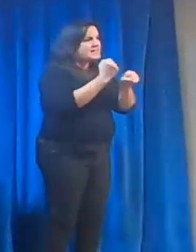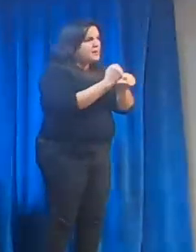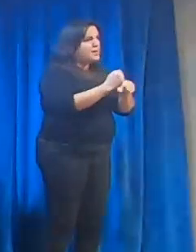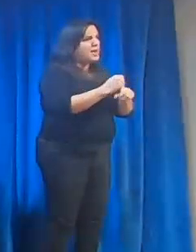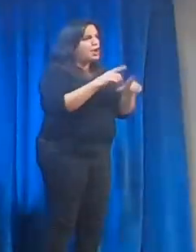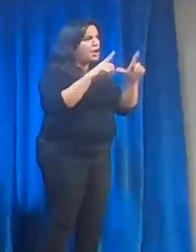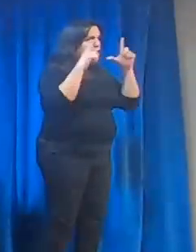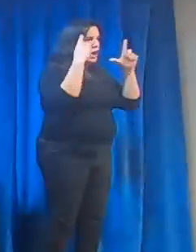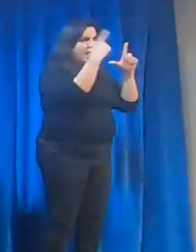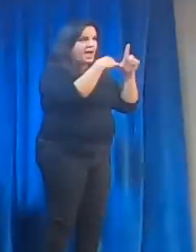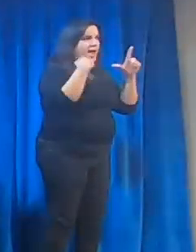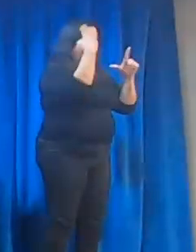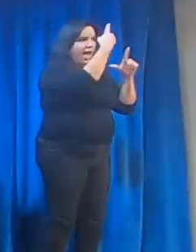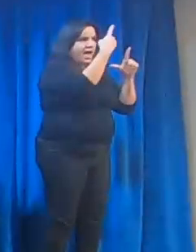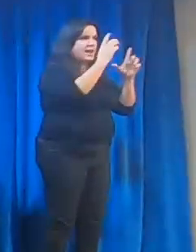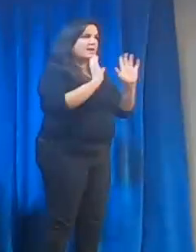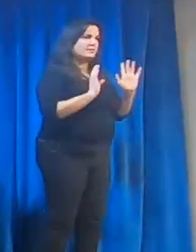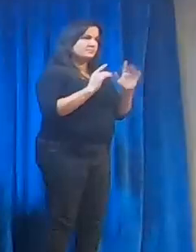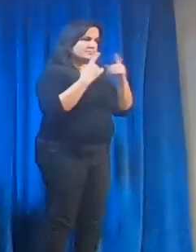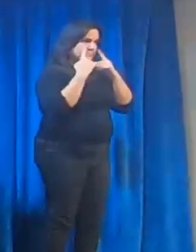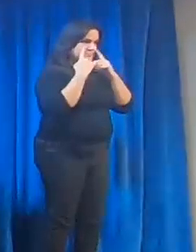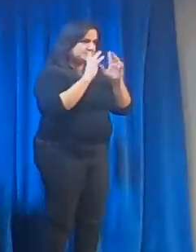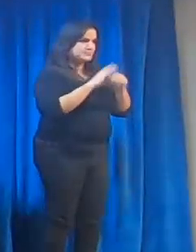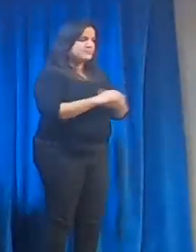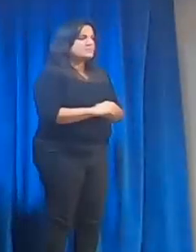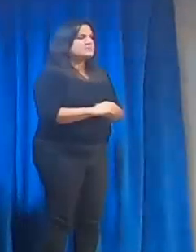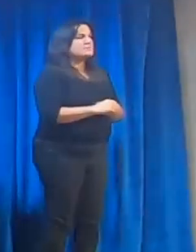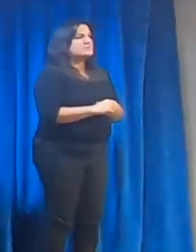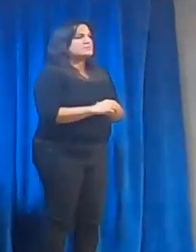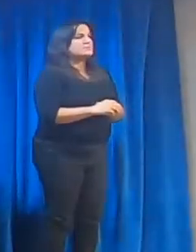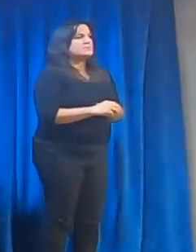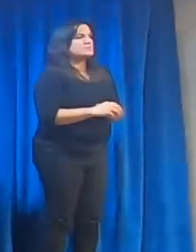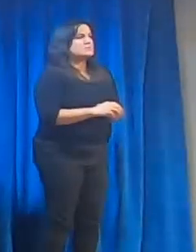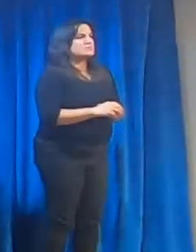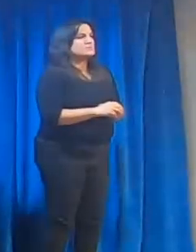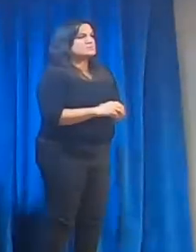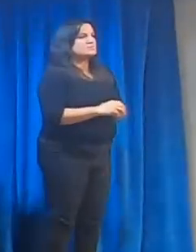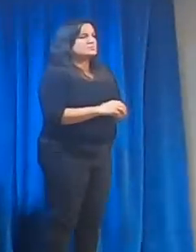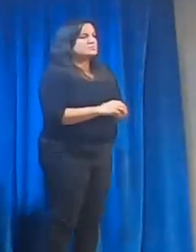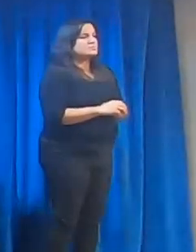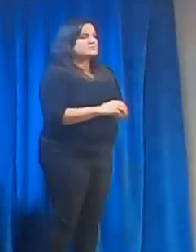rostro. Son dos cosas distintas, dos conceptos distintos, ¿no?